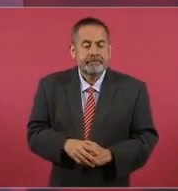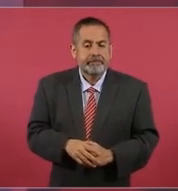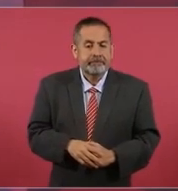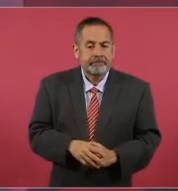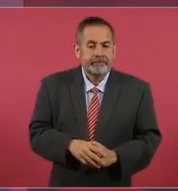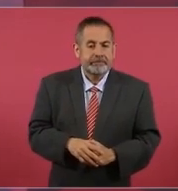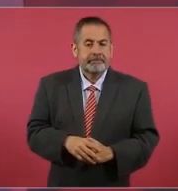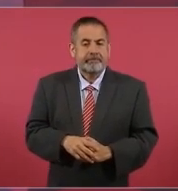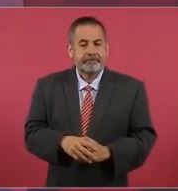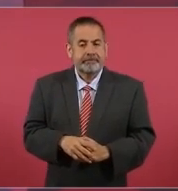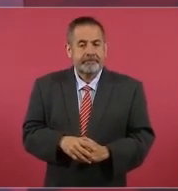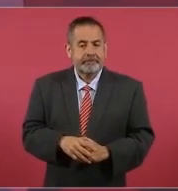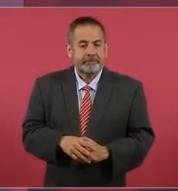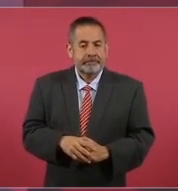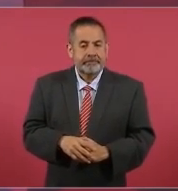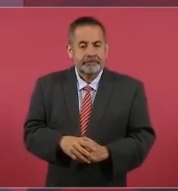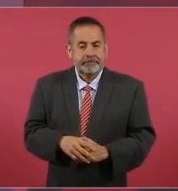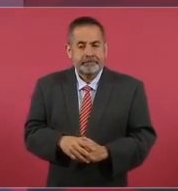tenía que ver